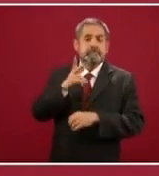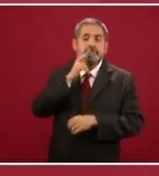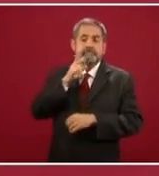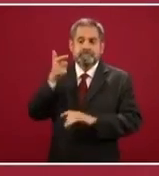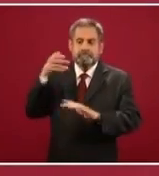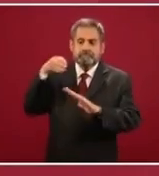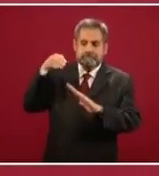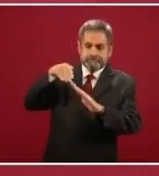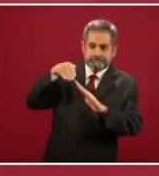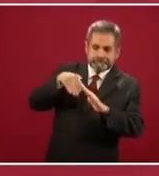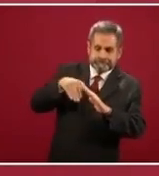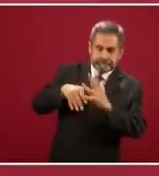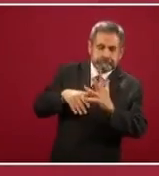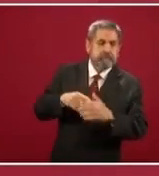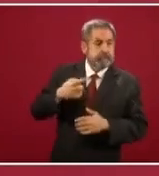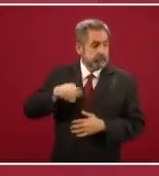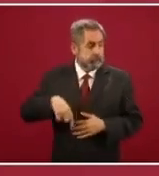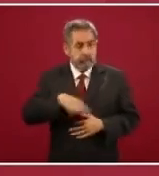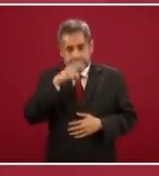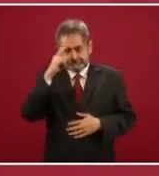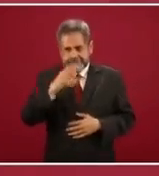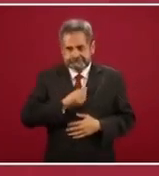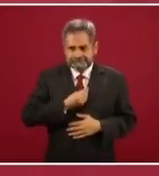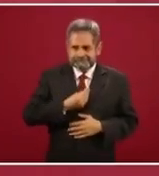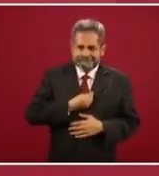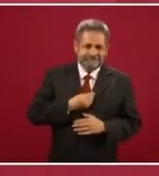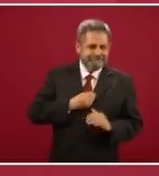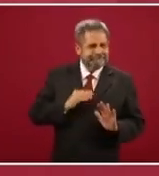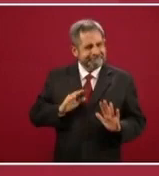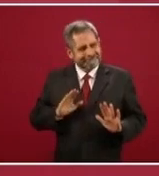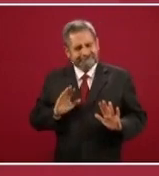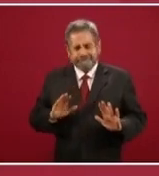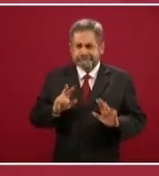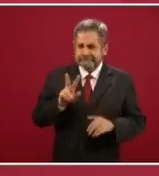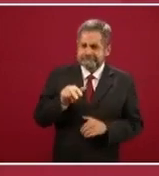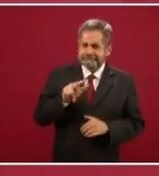vamos resistiendo. Ayer les comentaba